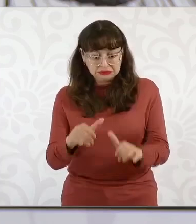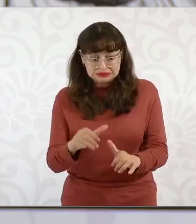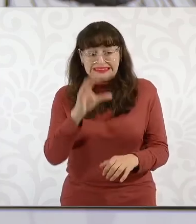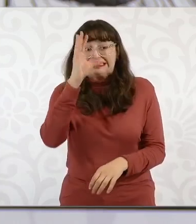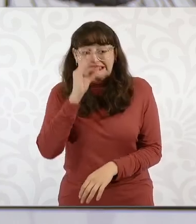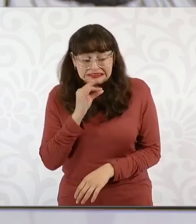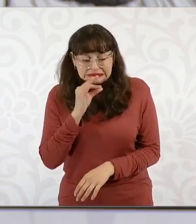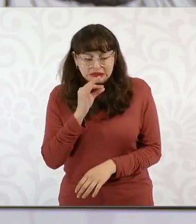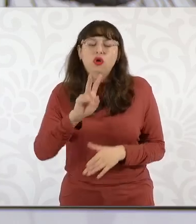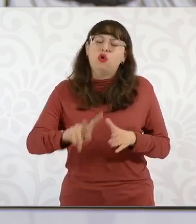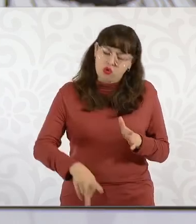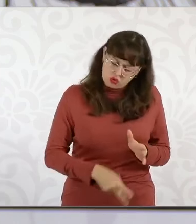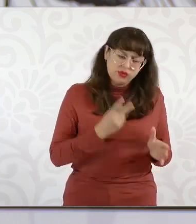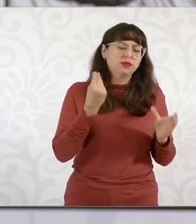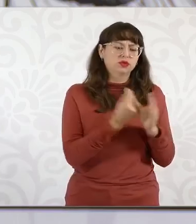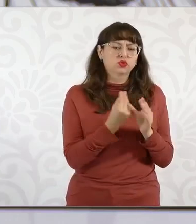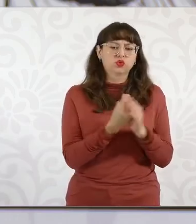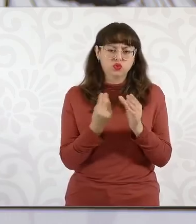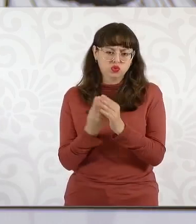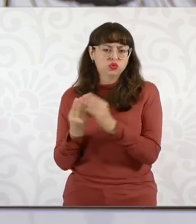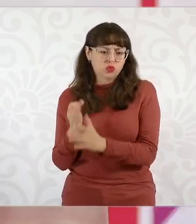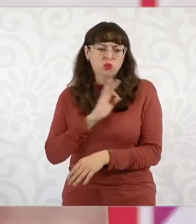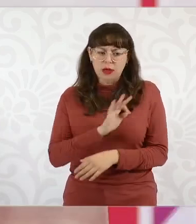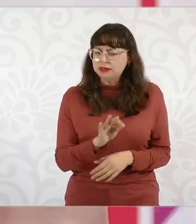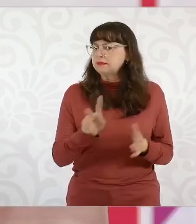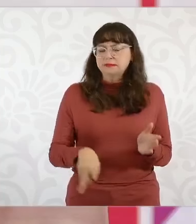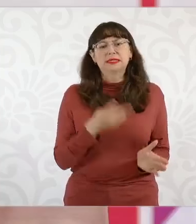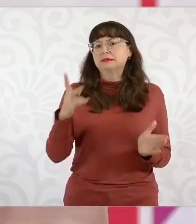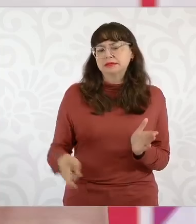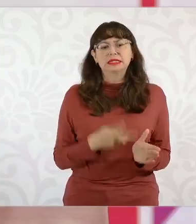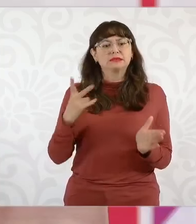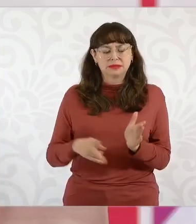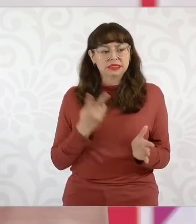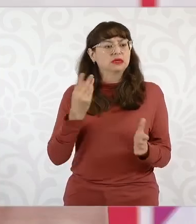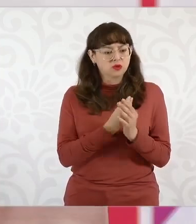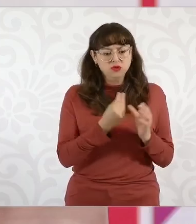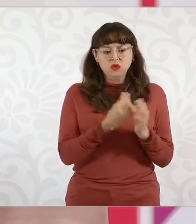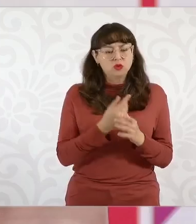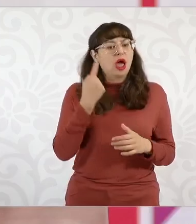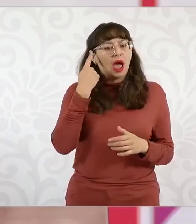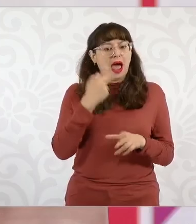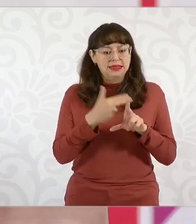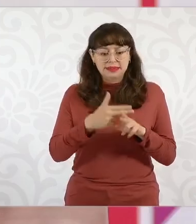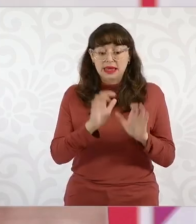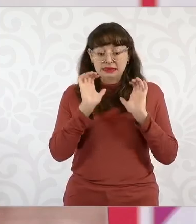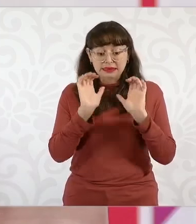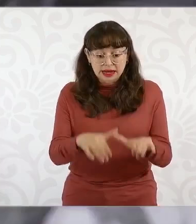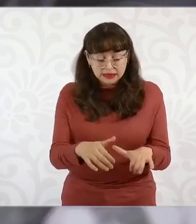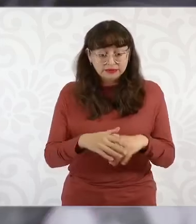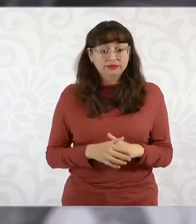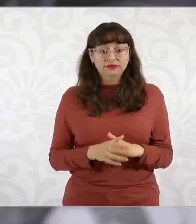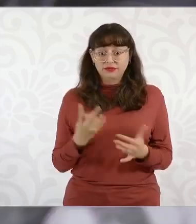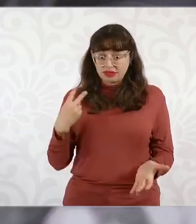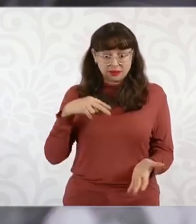si no lo pasas pues sigue intentándolo hasta que lo puedas pasar para poder entrar. Si no hay espacio